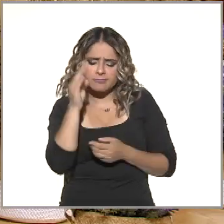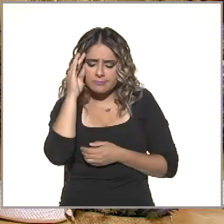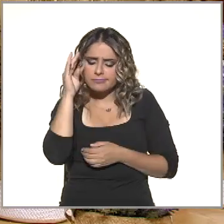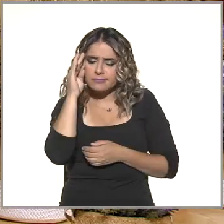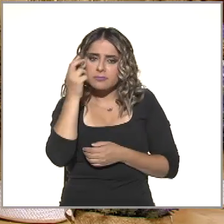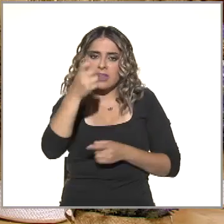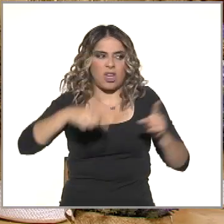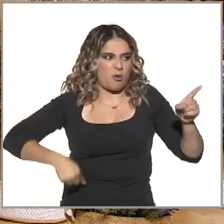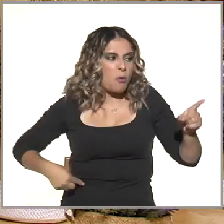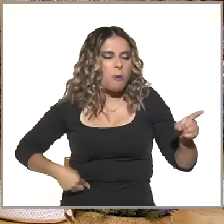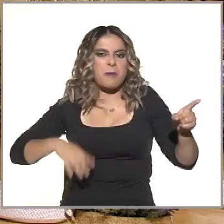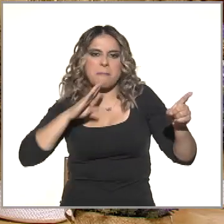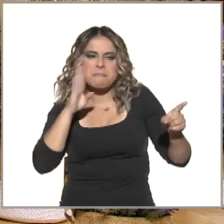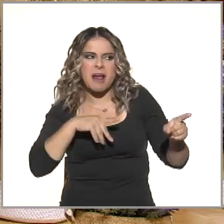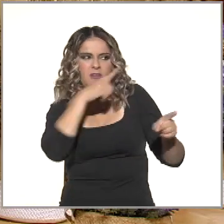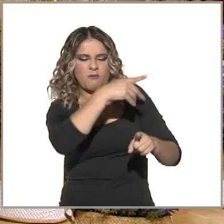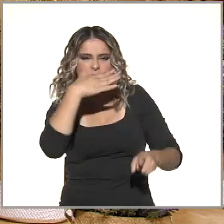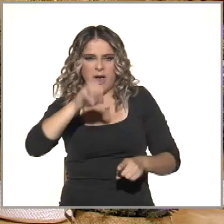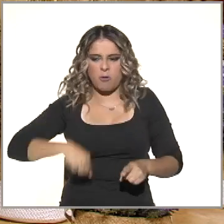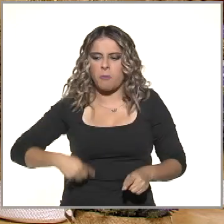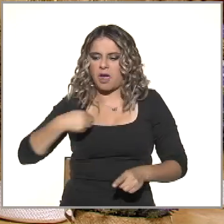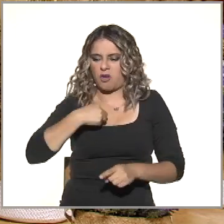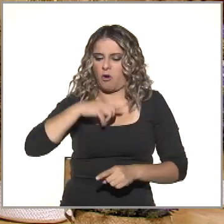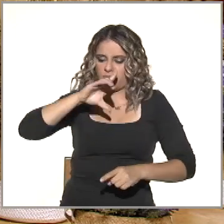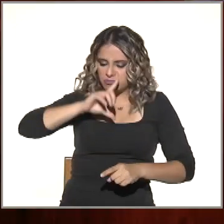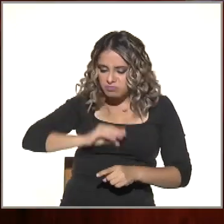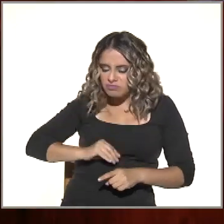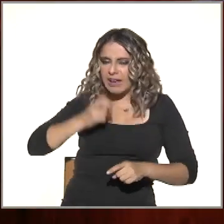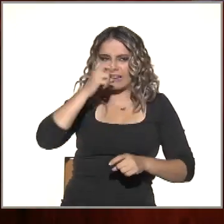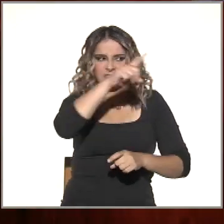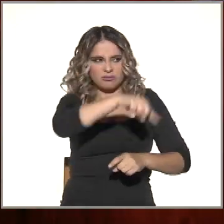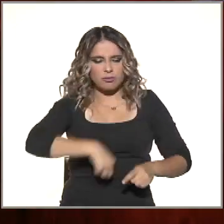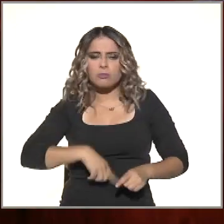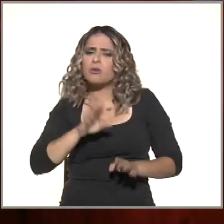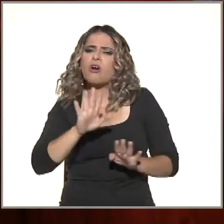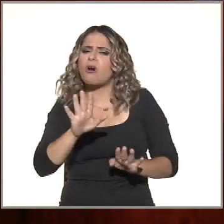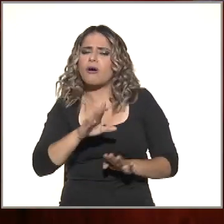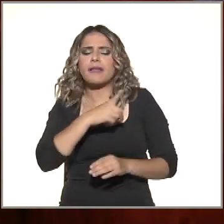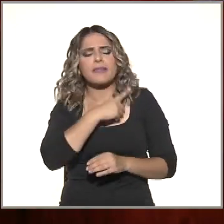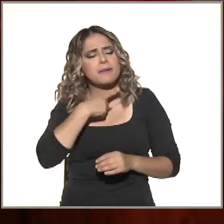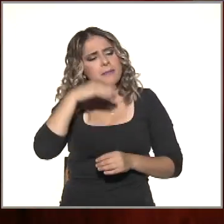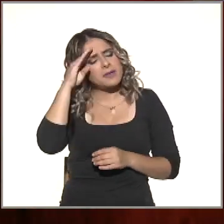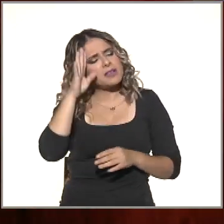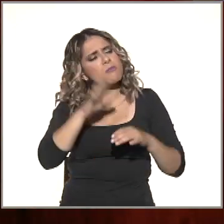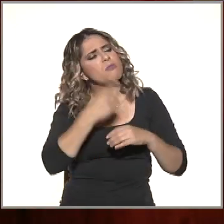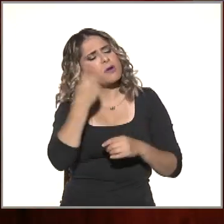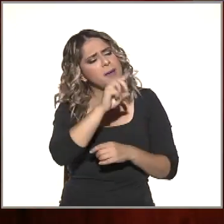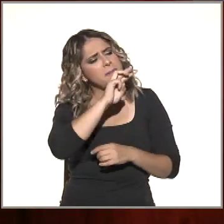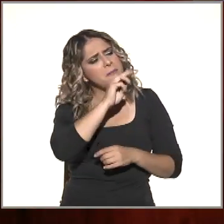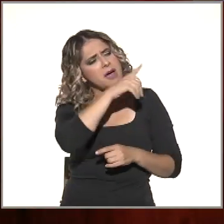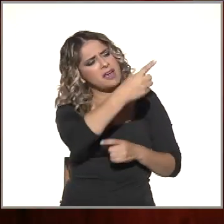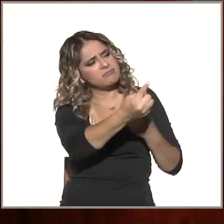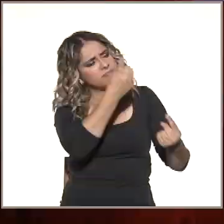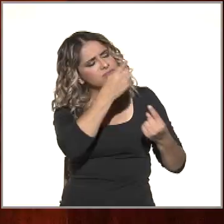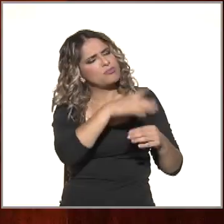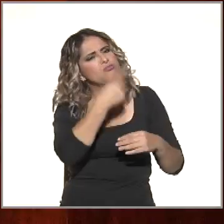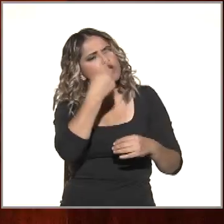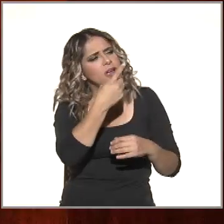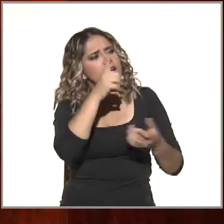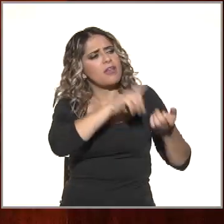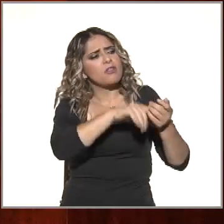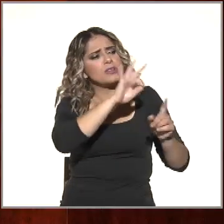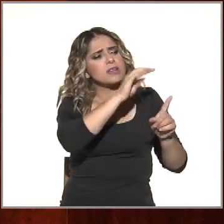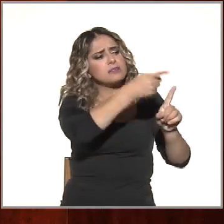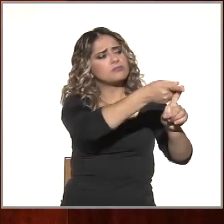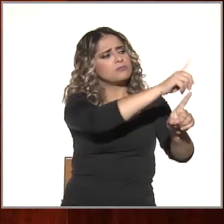culpar y satanizar a los padres que a lo mejor no lo hicieron tan bien, pues hay que contextualizar y ver de dónde vienen y cómo los educaron. Y